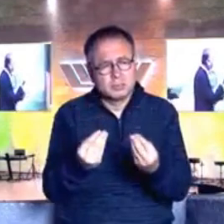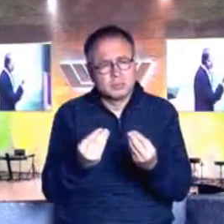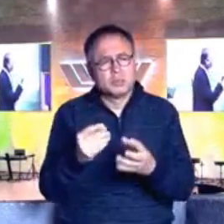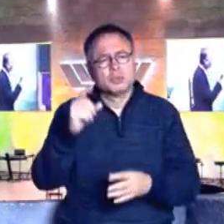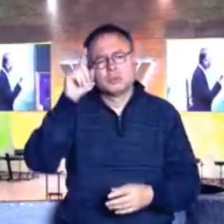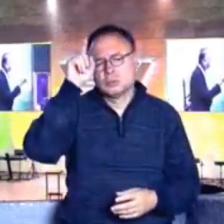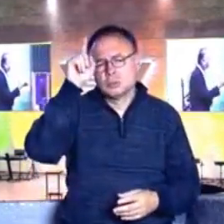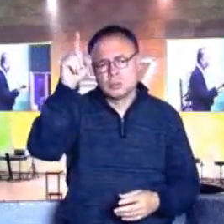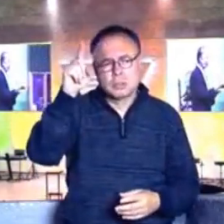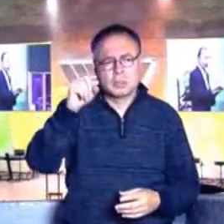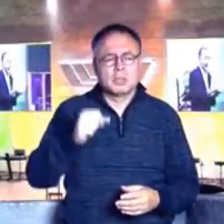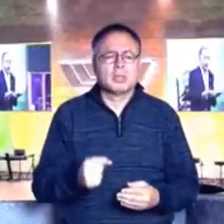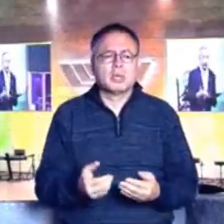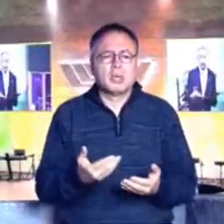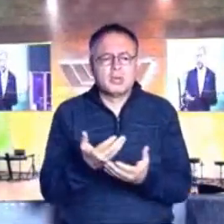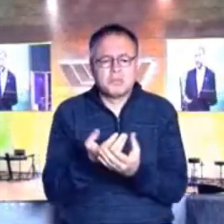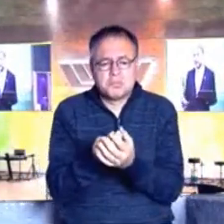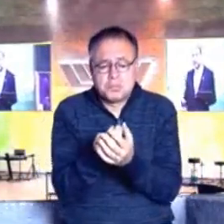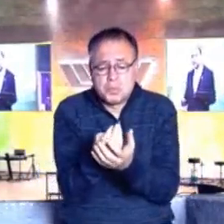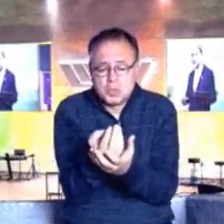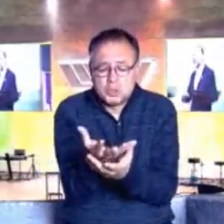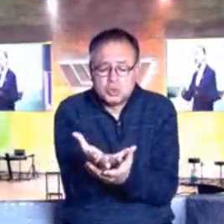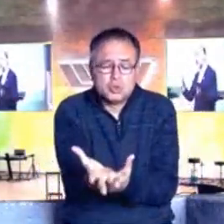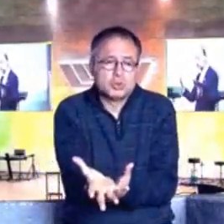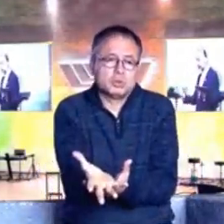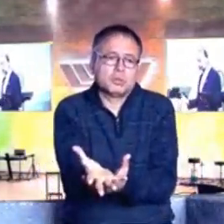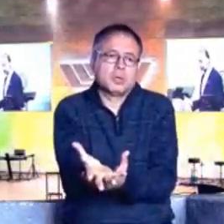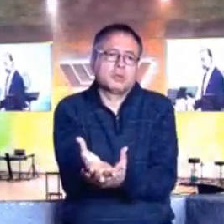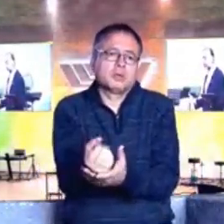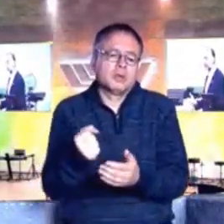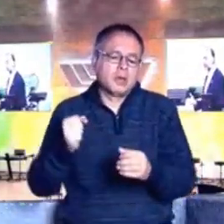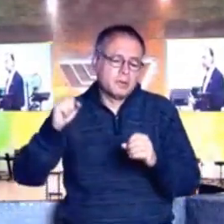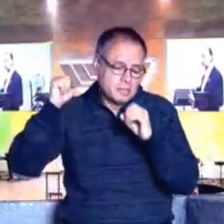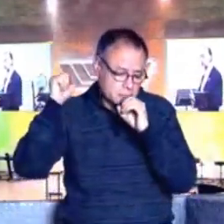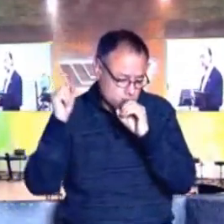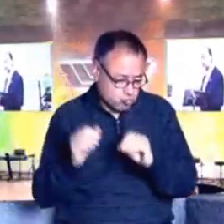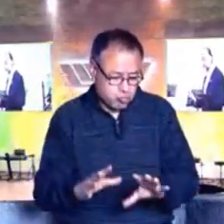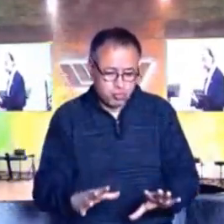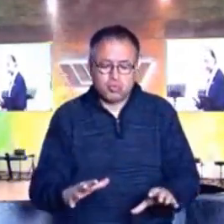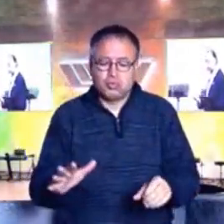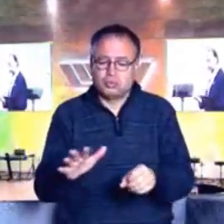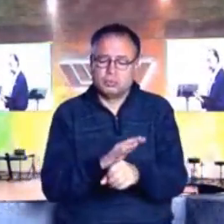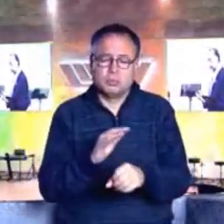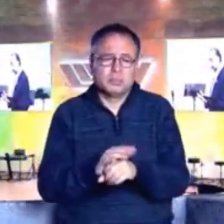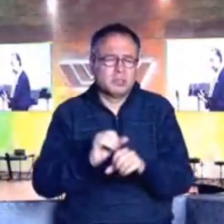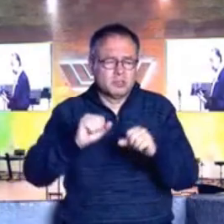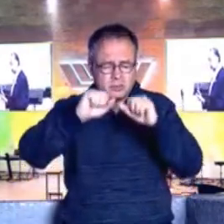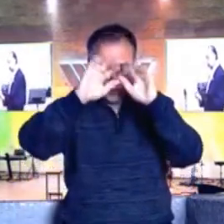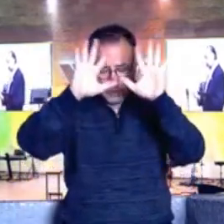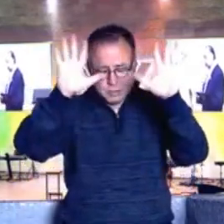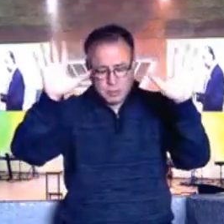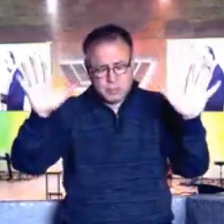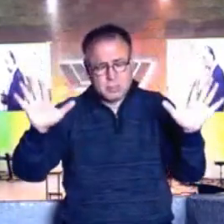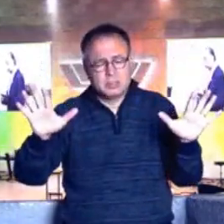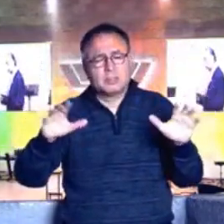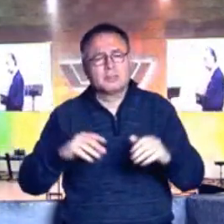abre su mano generosamente para colmarte a ti de bendiciones y de bienes